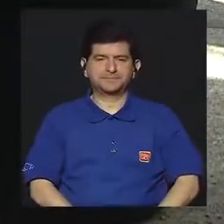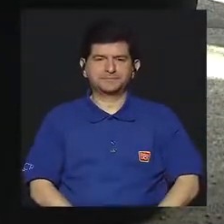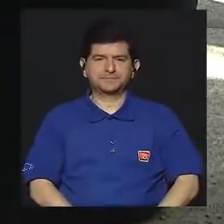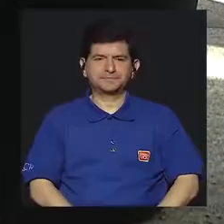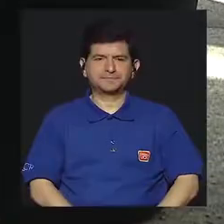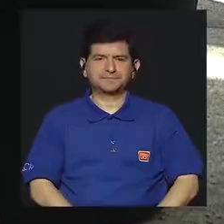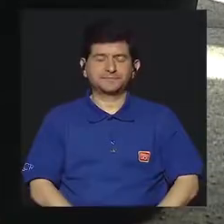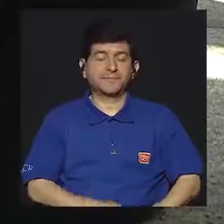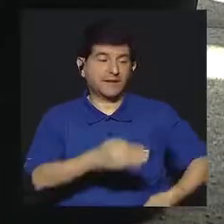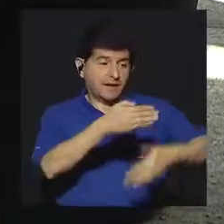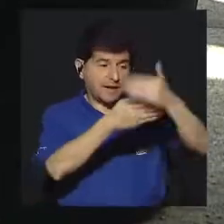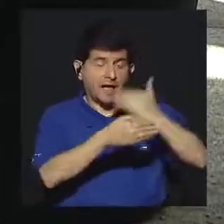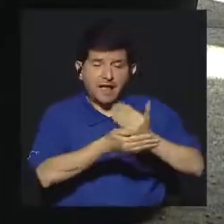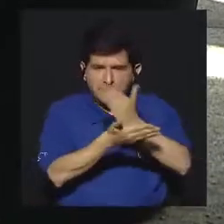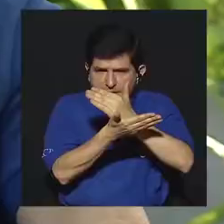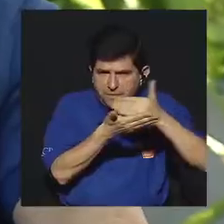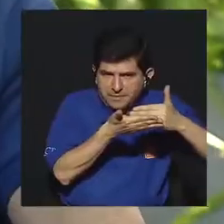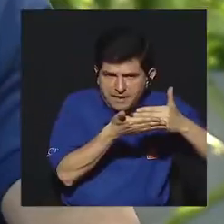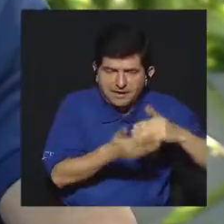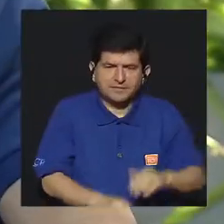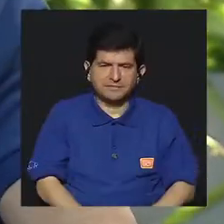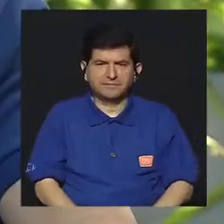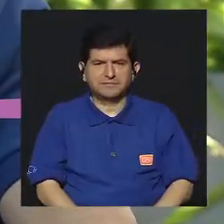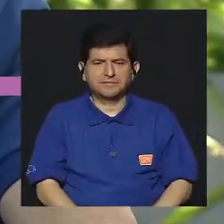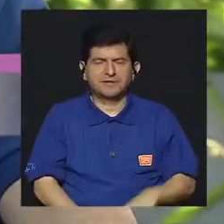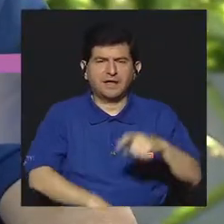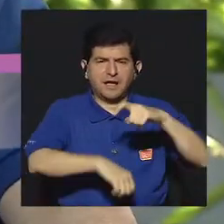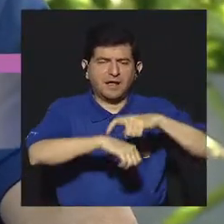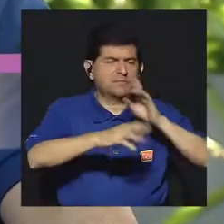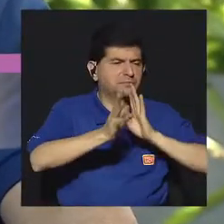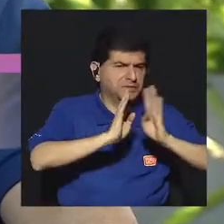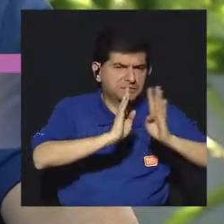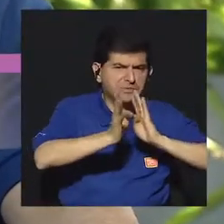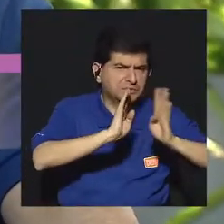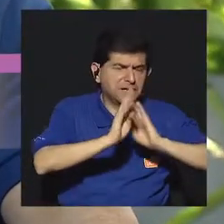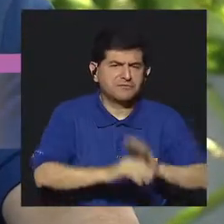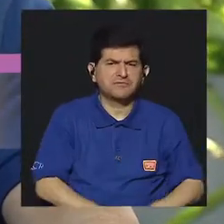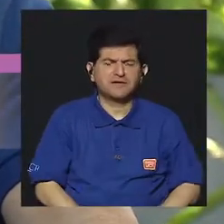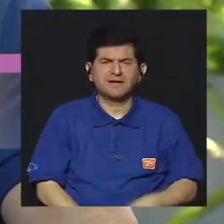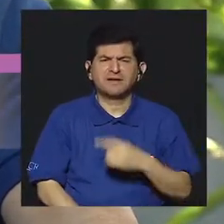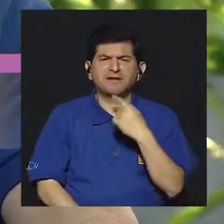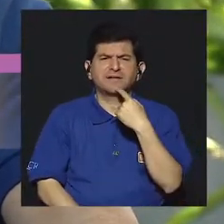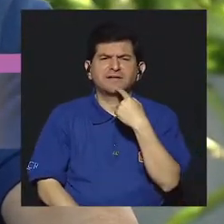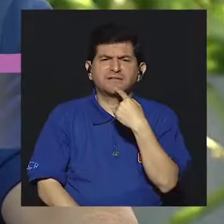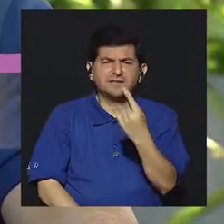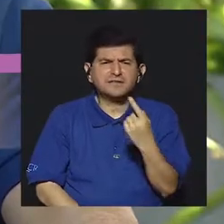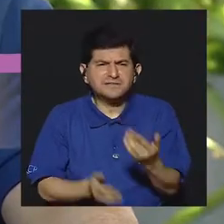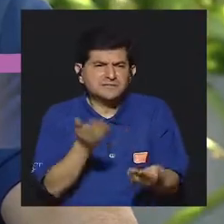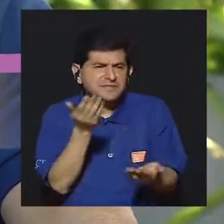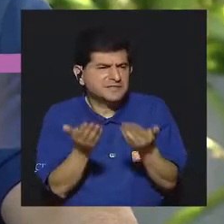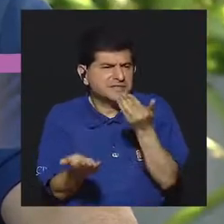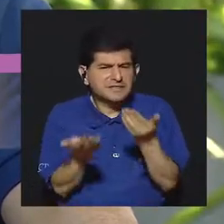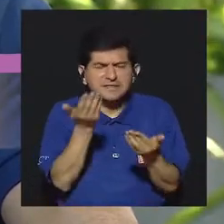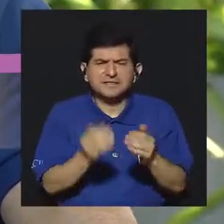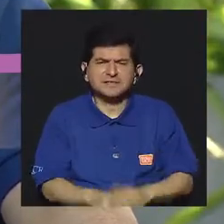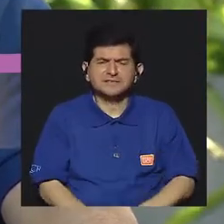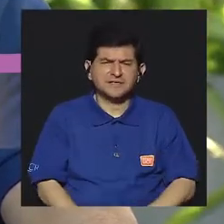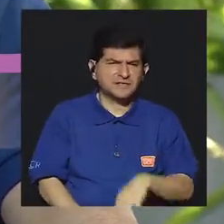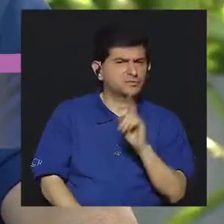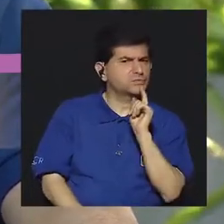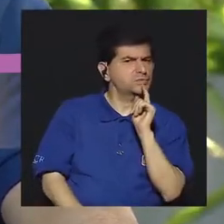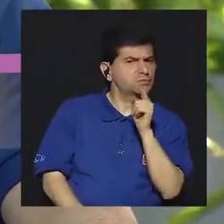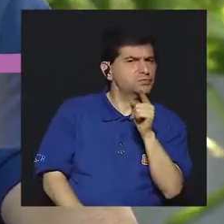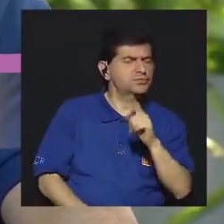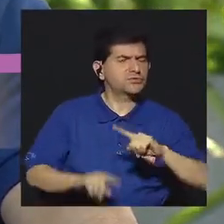Dayana, en el bloque pasado, pues durante la conversación, conversaba mucho, bueno, lo